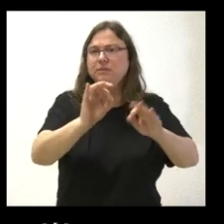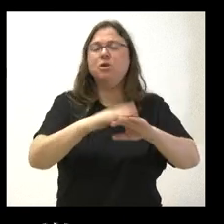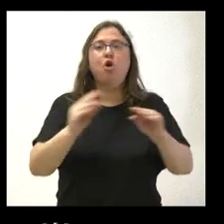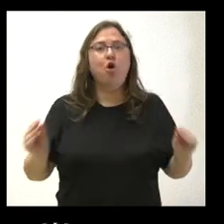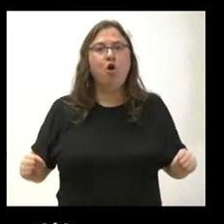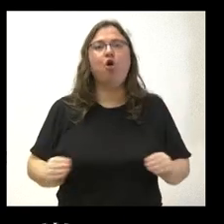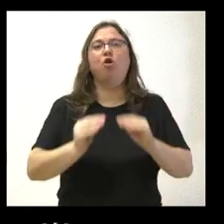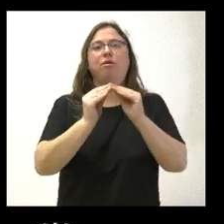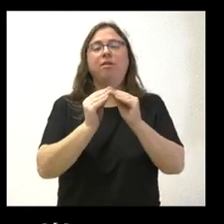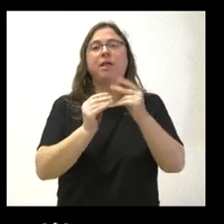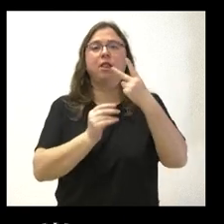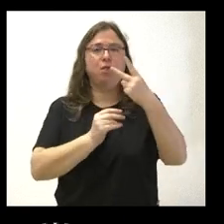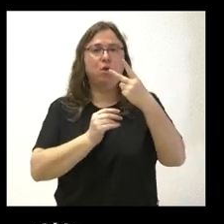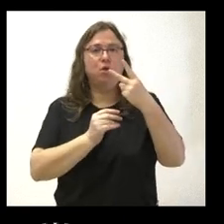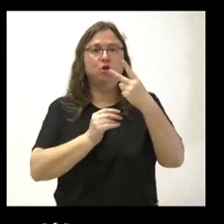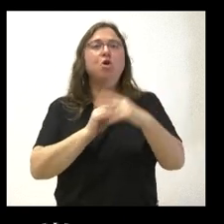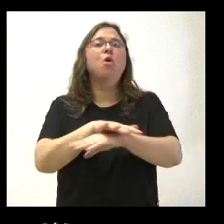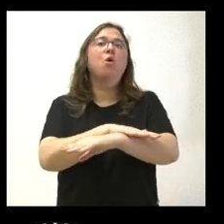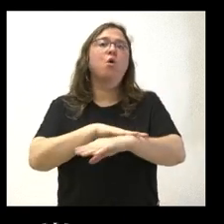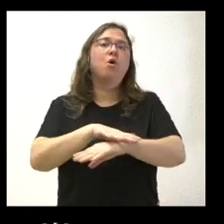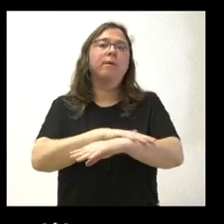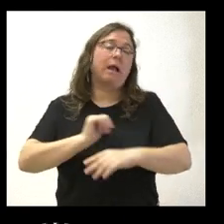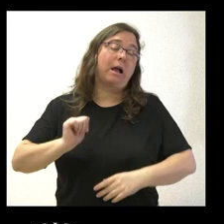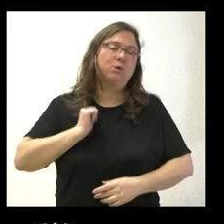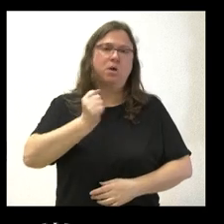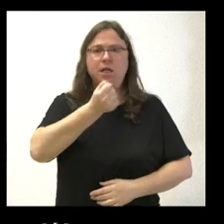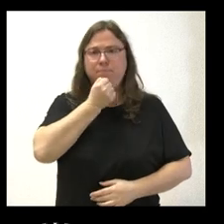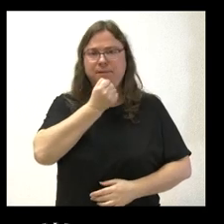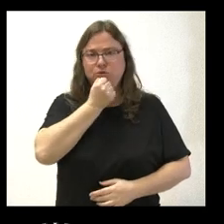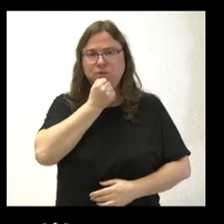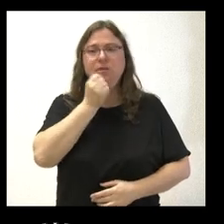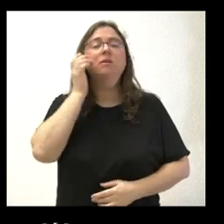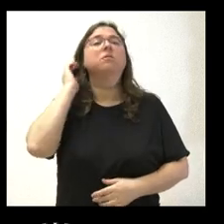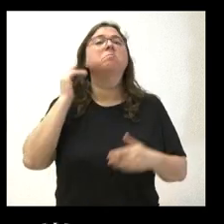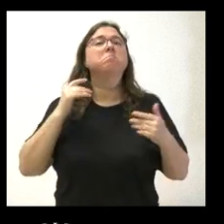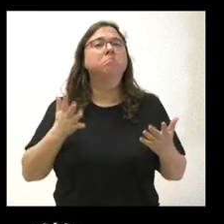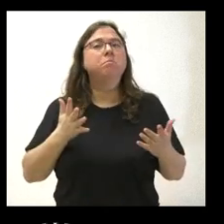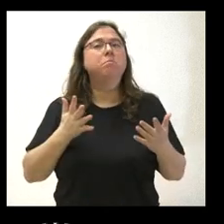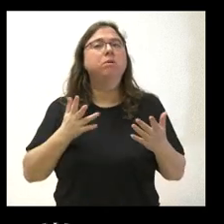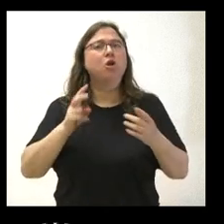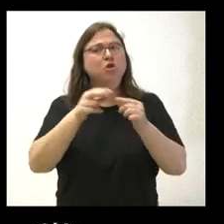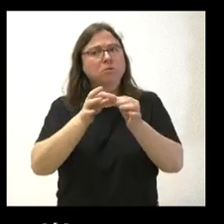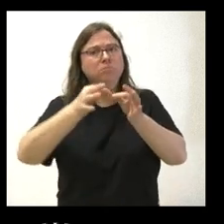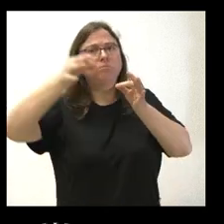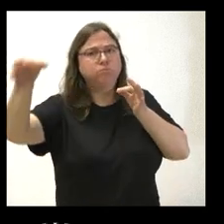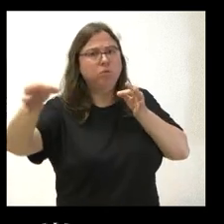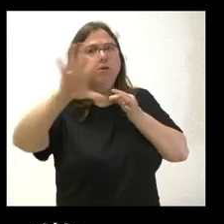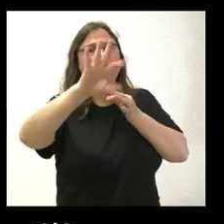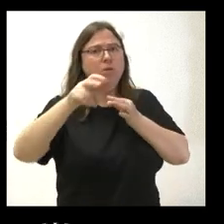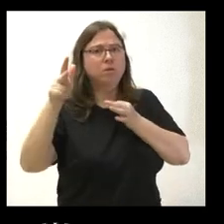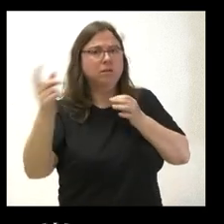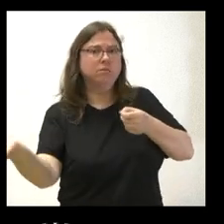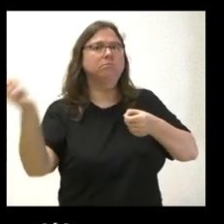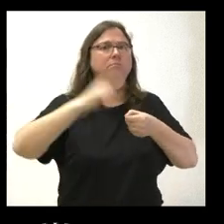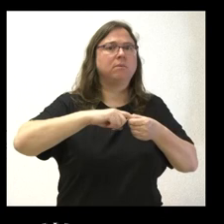en este caso que son dos gobernados por el partido socialista y sin embargo se incorporan otros que están a más de 50 km de por ejemplo de